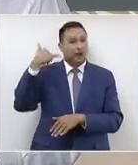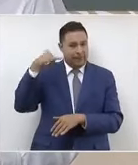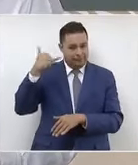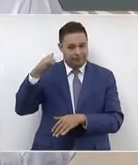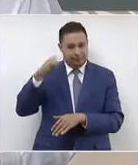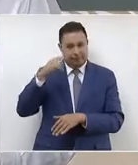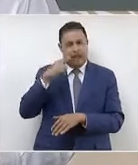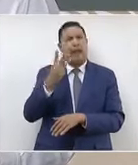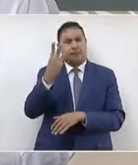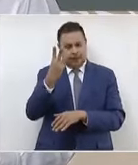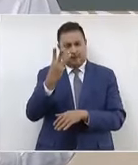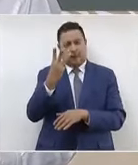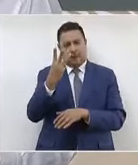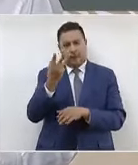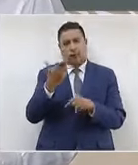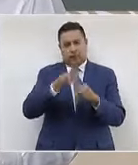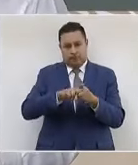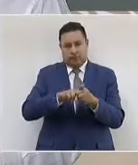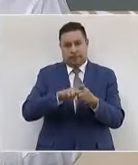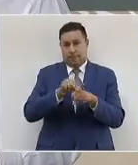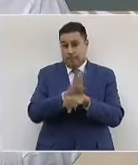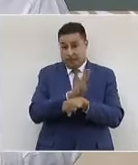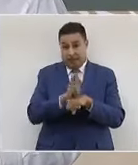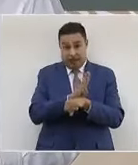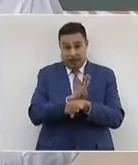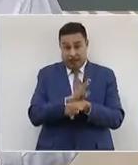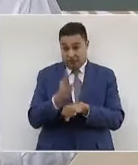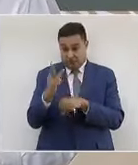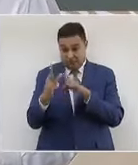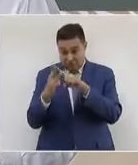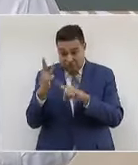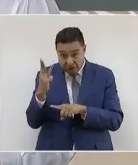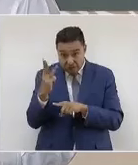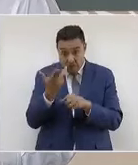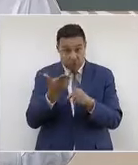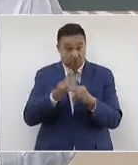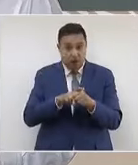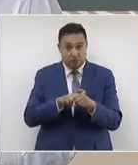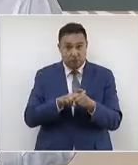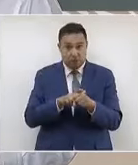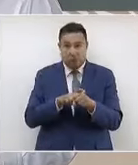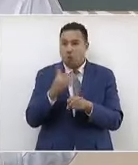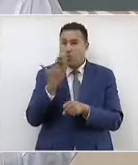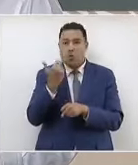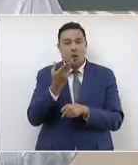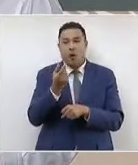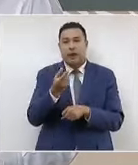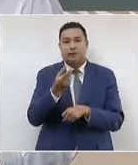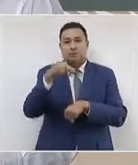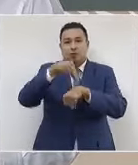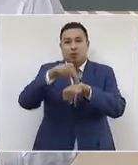3 hospitales del IMSS-Bienestar. En ninguno de los 3 había pediatra.